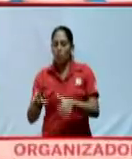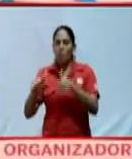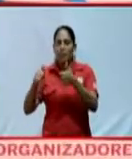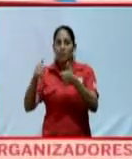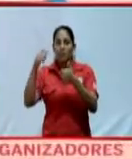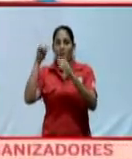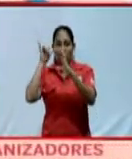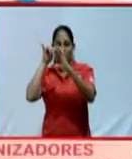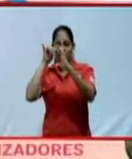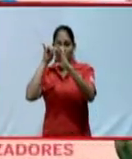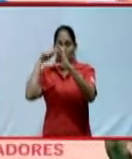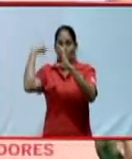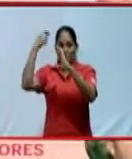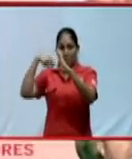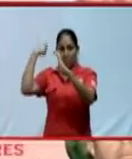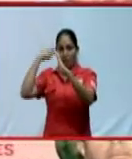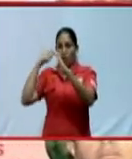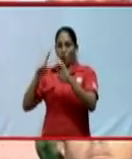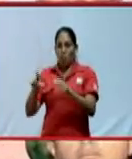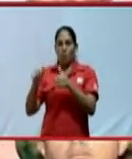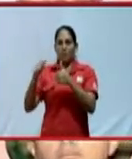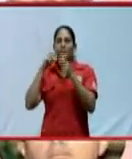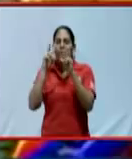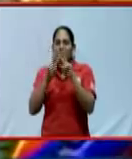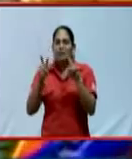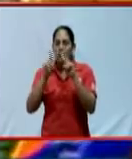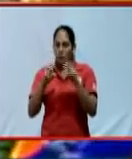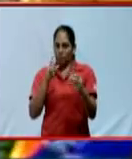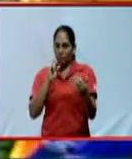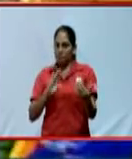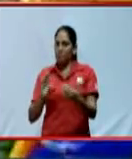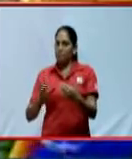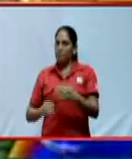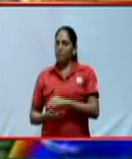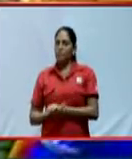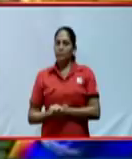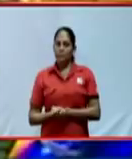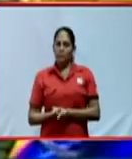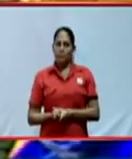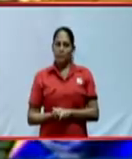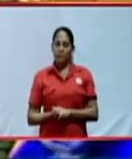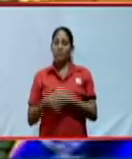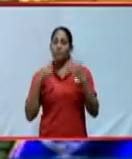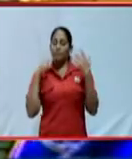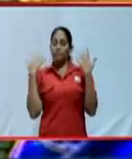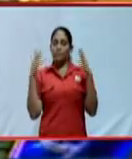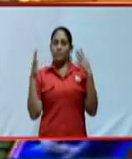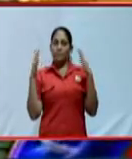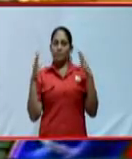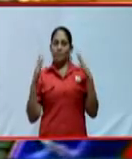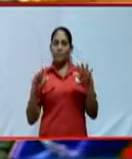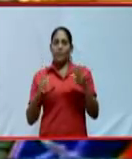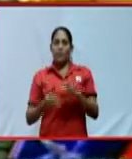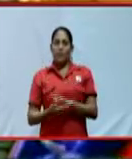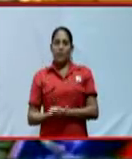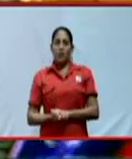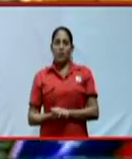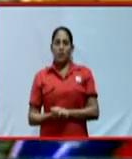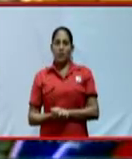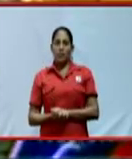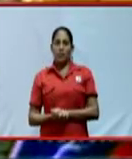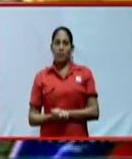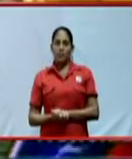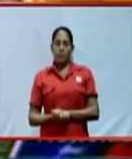En 2014 se hizo una denuncia que pocos creyeron. Se ha intentado fabricar durante estas cuatro